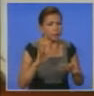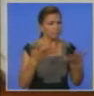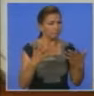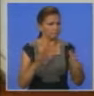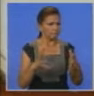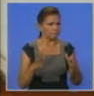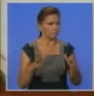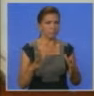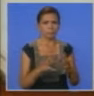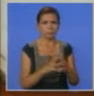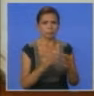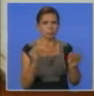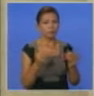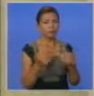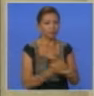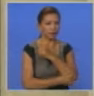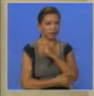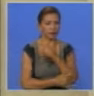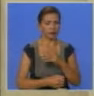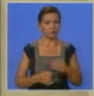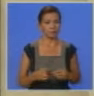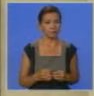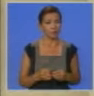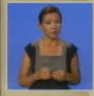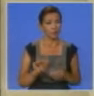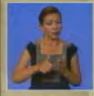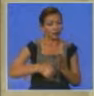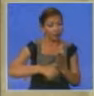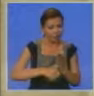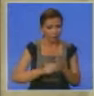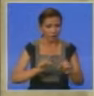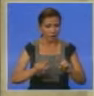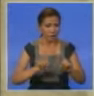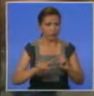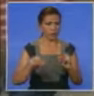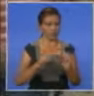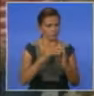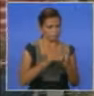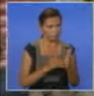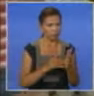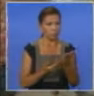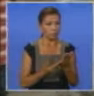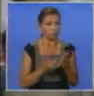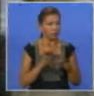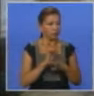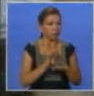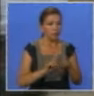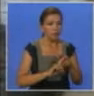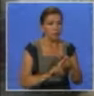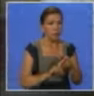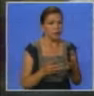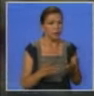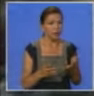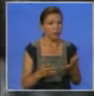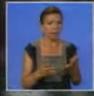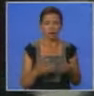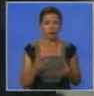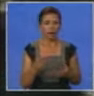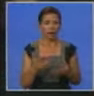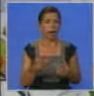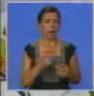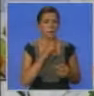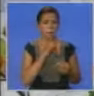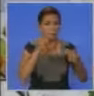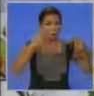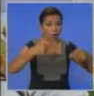registros de migración, por su número de cédula, alias Tesorito no marca salida del Ecuador, por lo que se presume habría salido por la